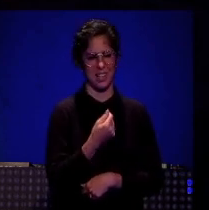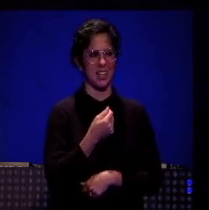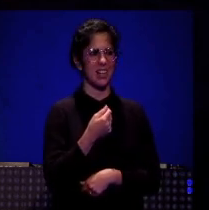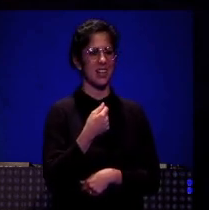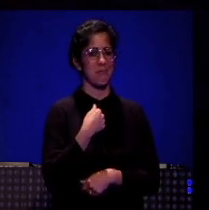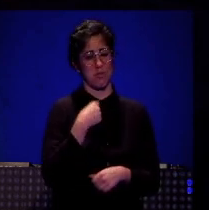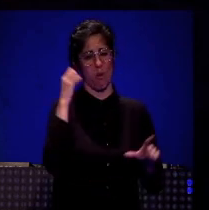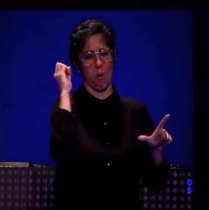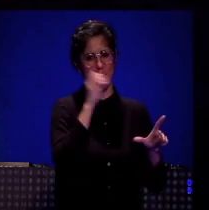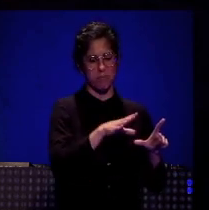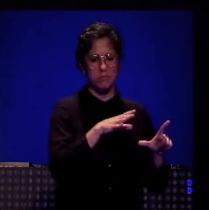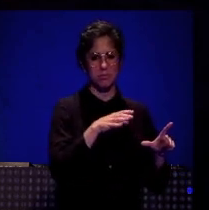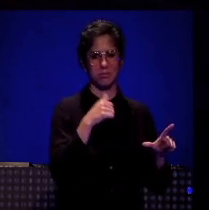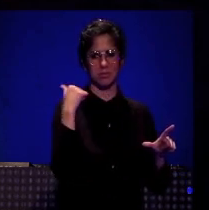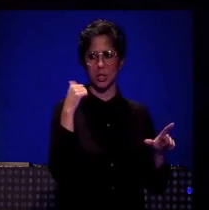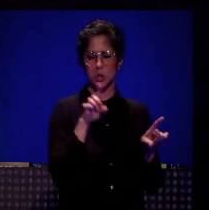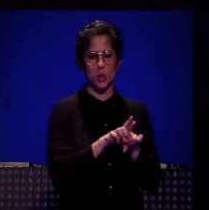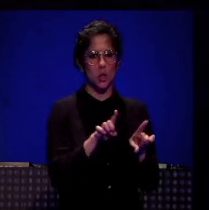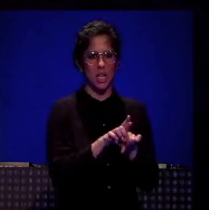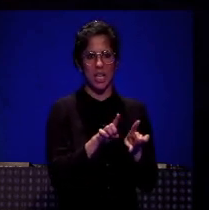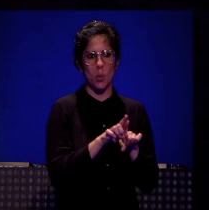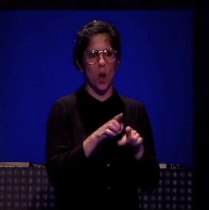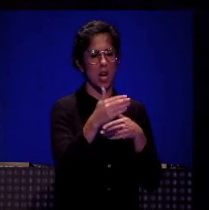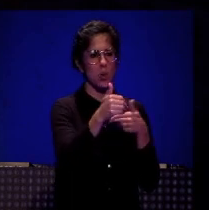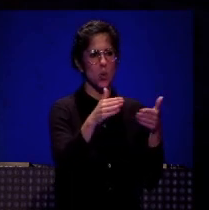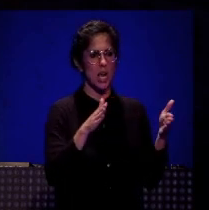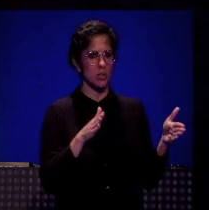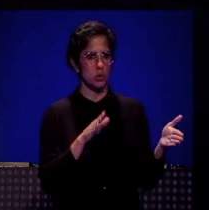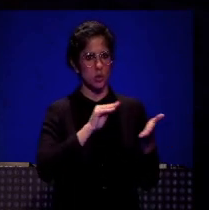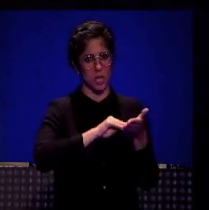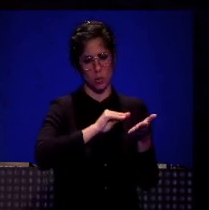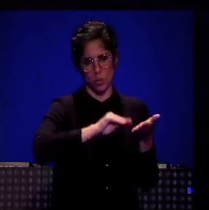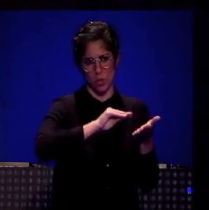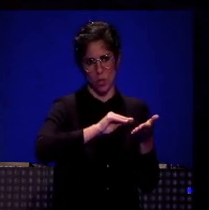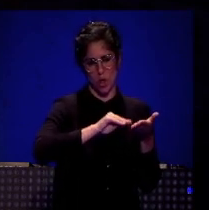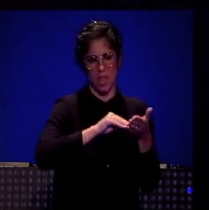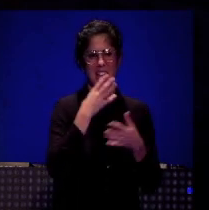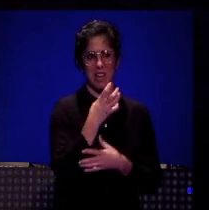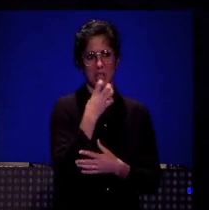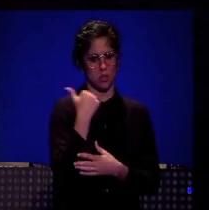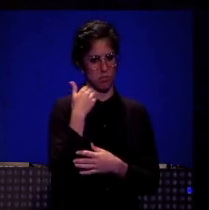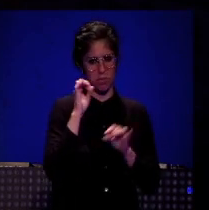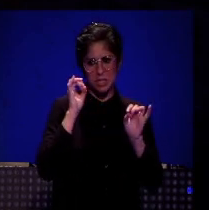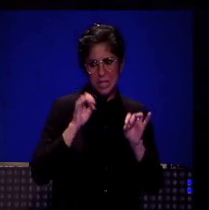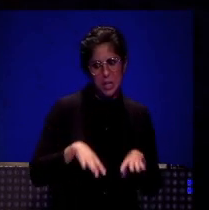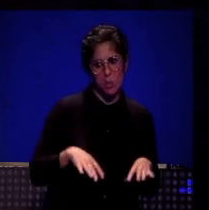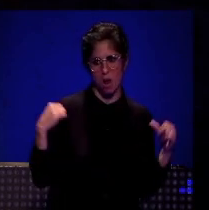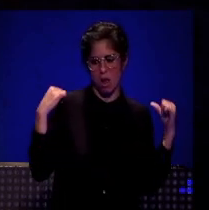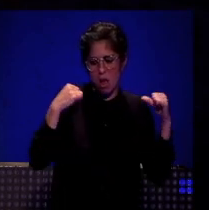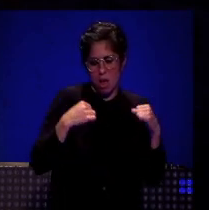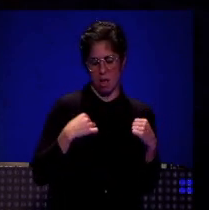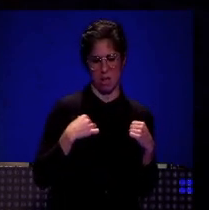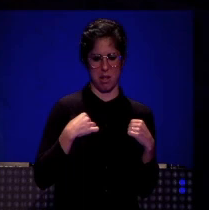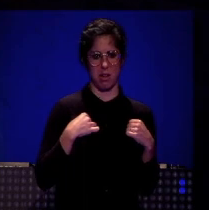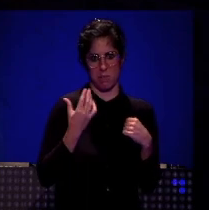y este es un estudio lo puedes llevar tranquilamente además de la ropa que también también caben pero gracias a hacer el post que de movilidad pues nos permite esto hoy